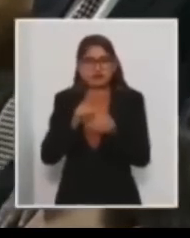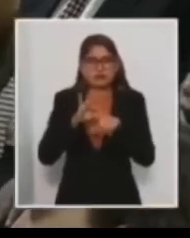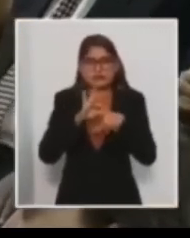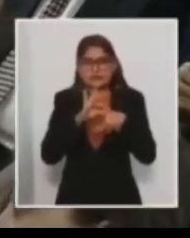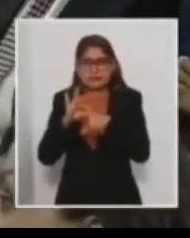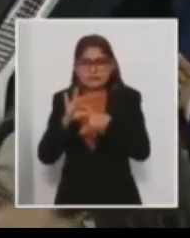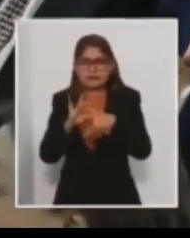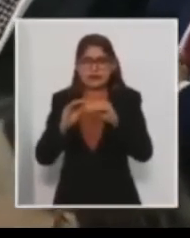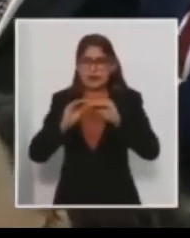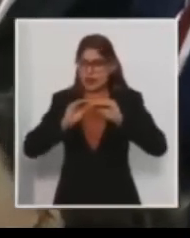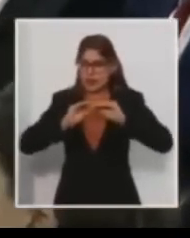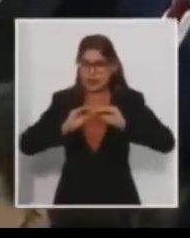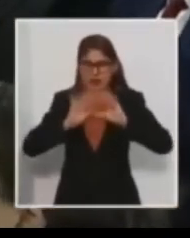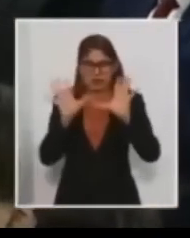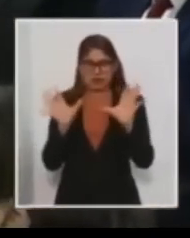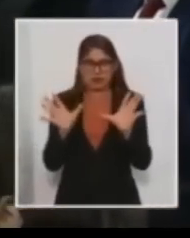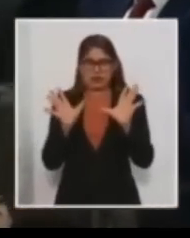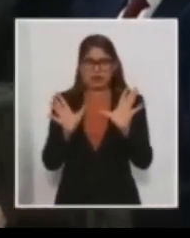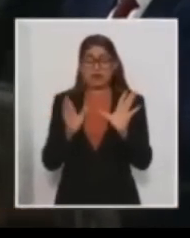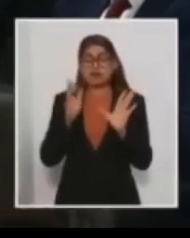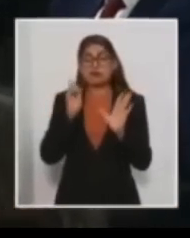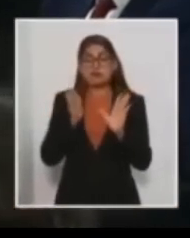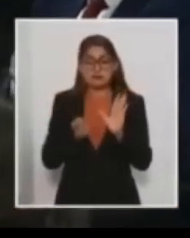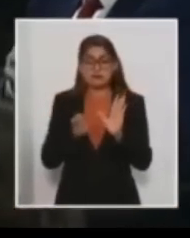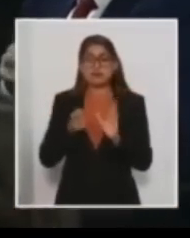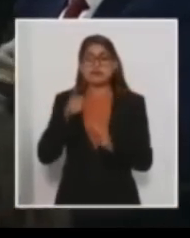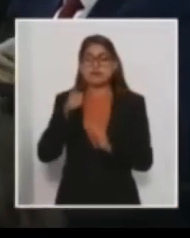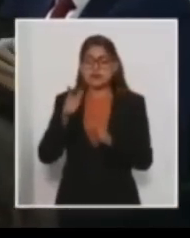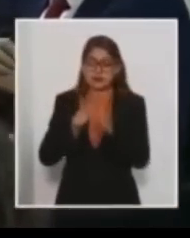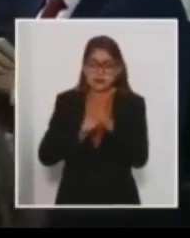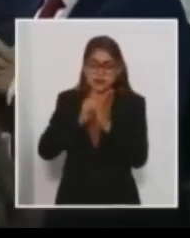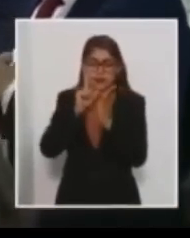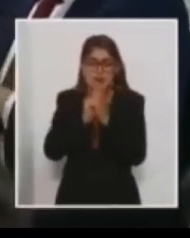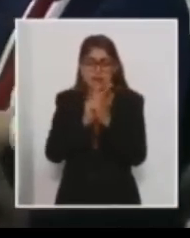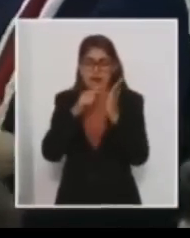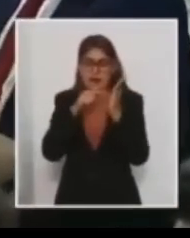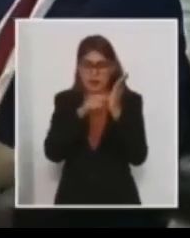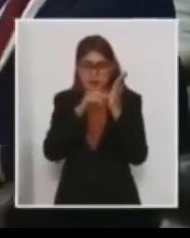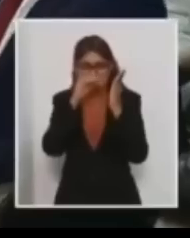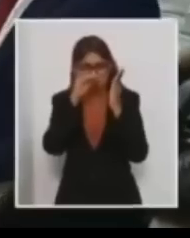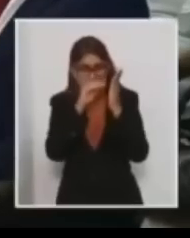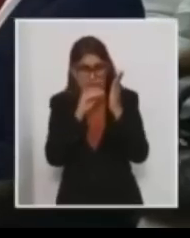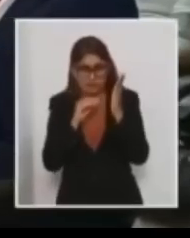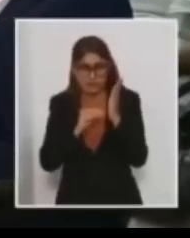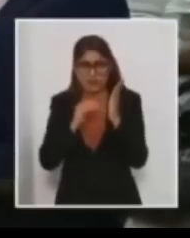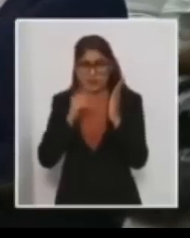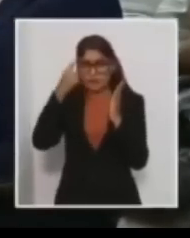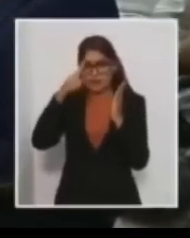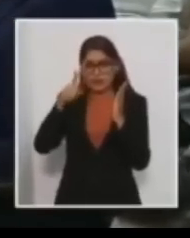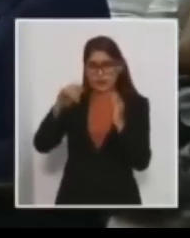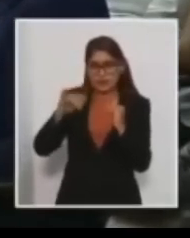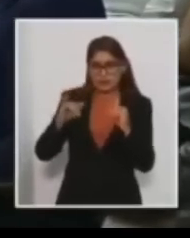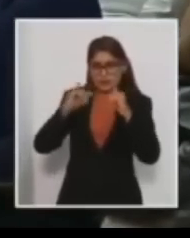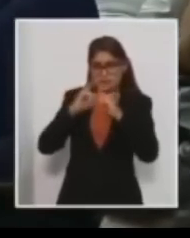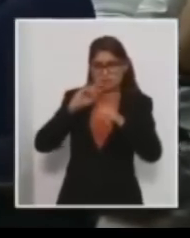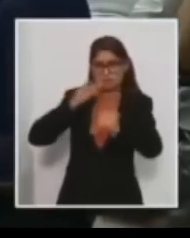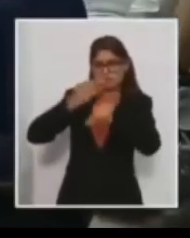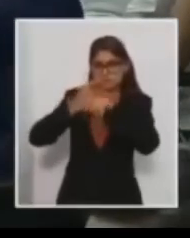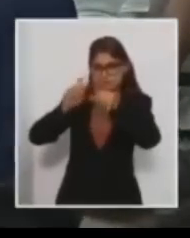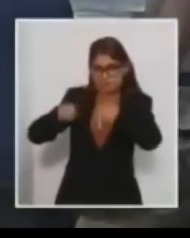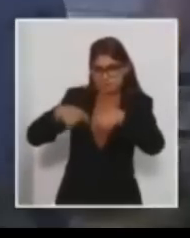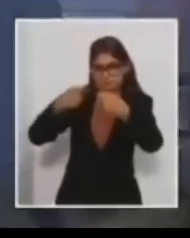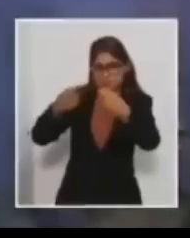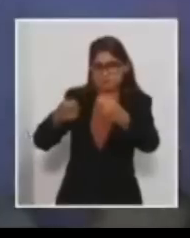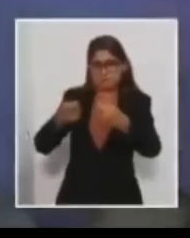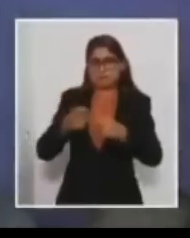y definida: el mandato que la ley da a la propia institución.